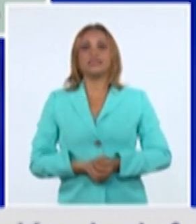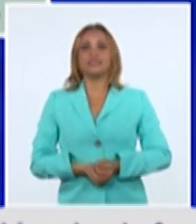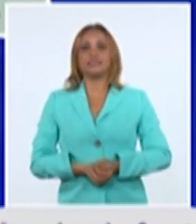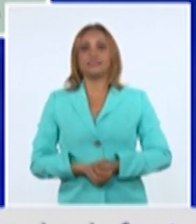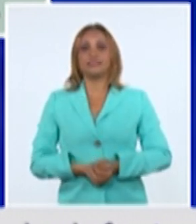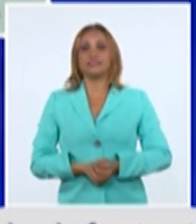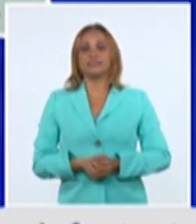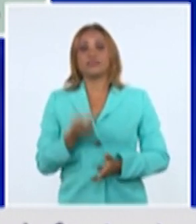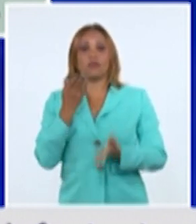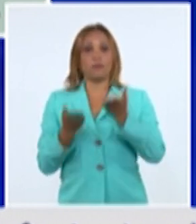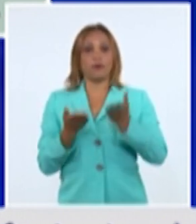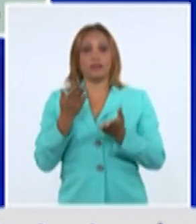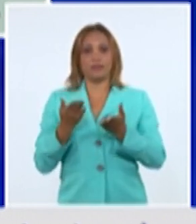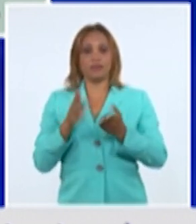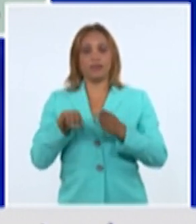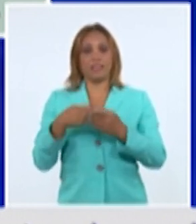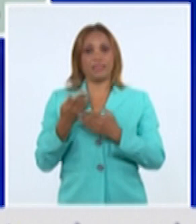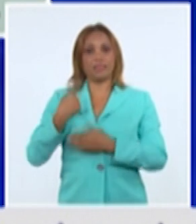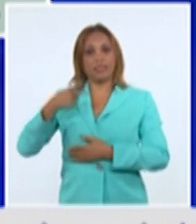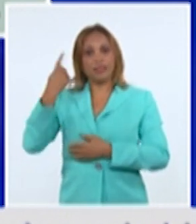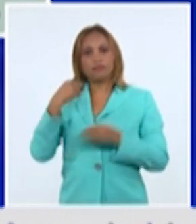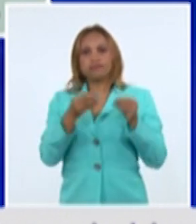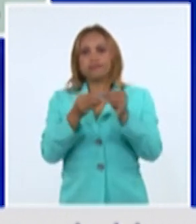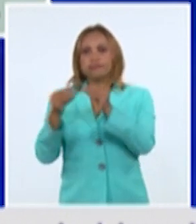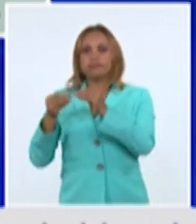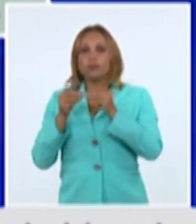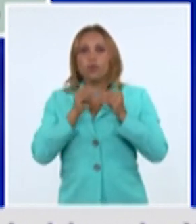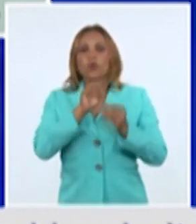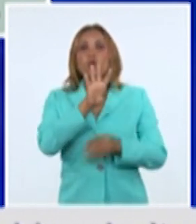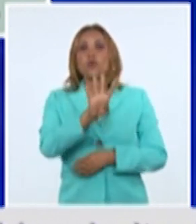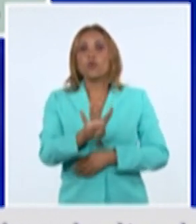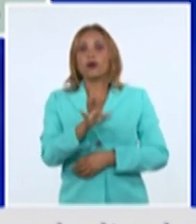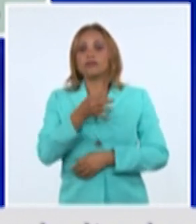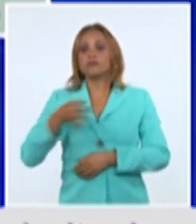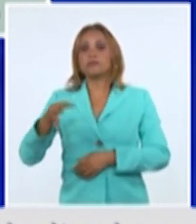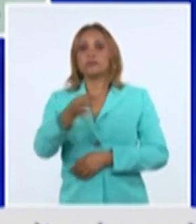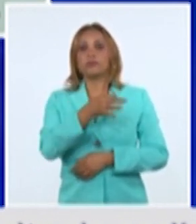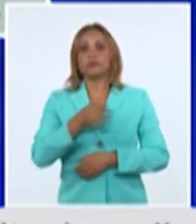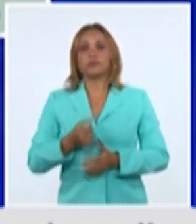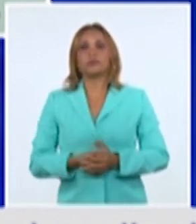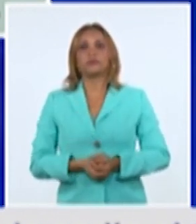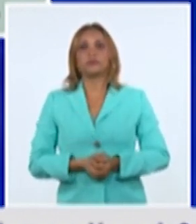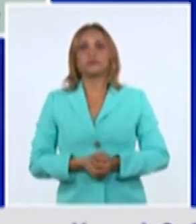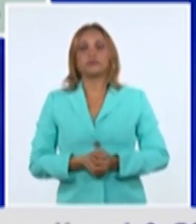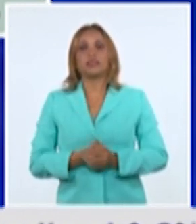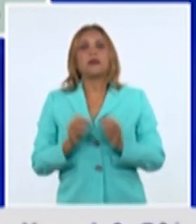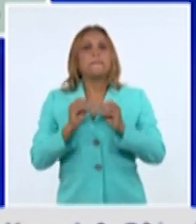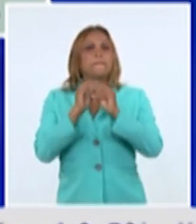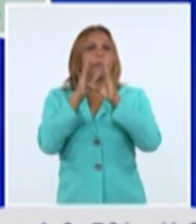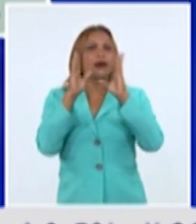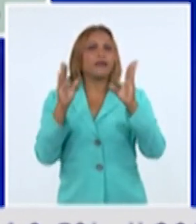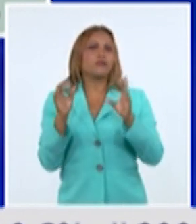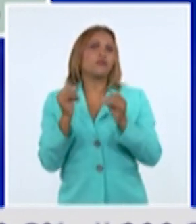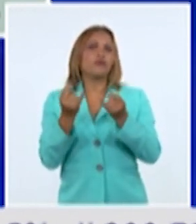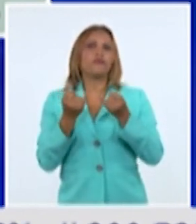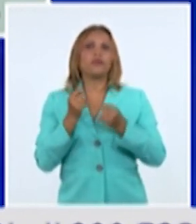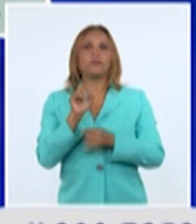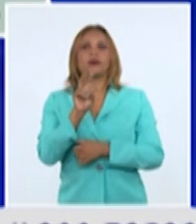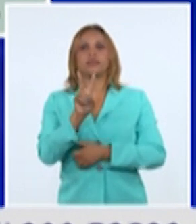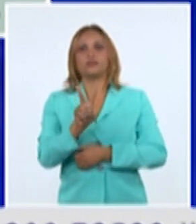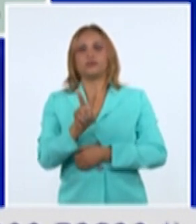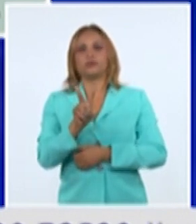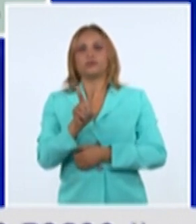el día anterior y con una transmisión en 4 de sus 11 municipios. Madruga hoy solo confirma 2 enfermos